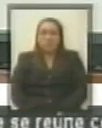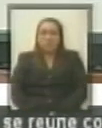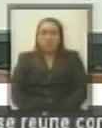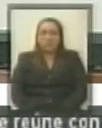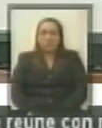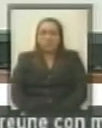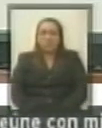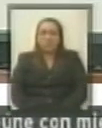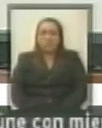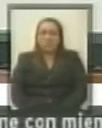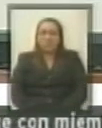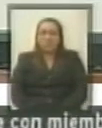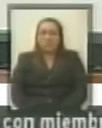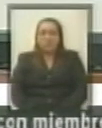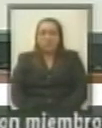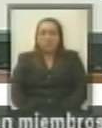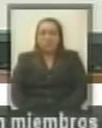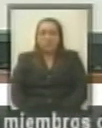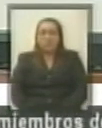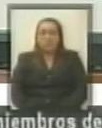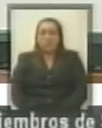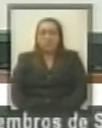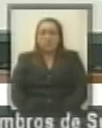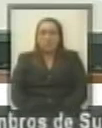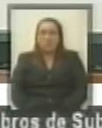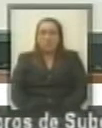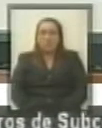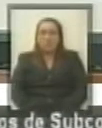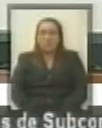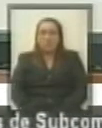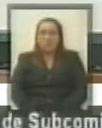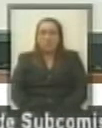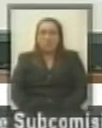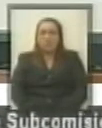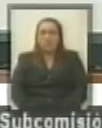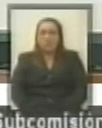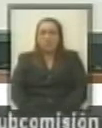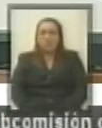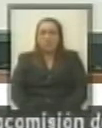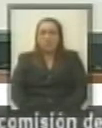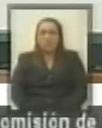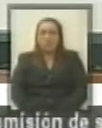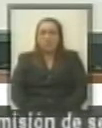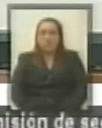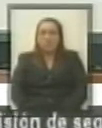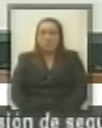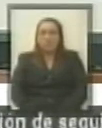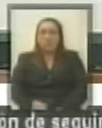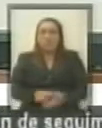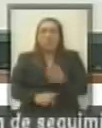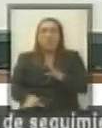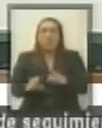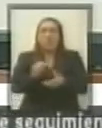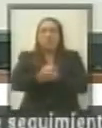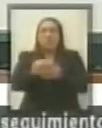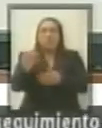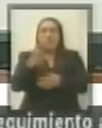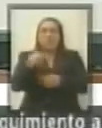sesión, para la selección de los miembros faltantes en el Consejo Directivo de OSITRAN se realizó en el mes de febrero del presente